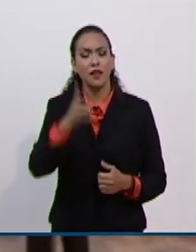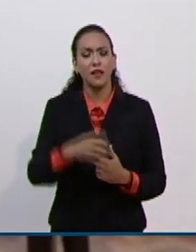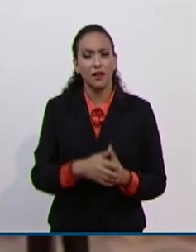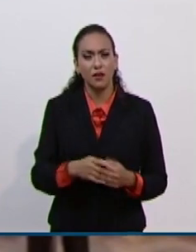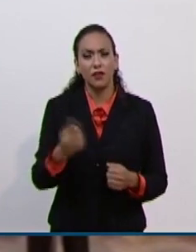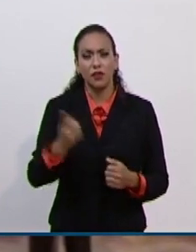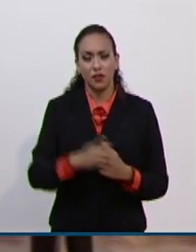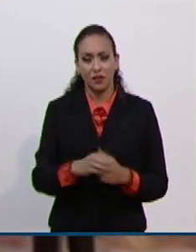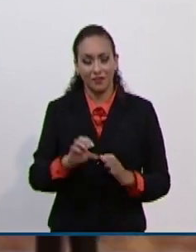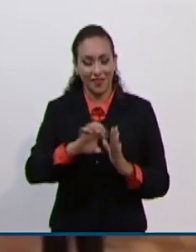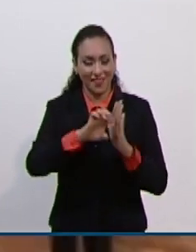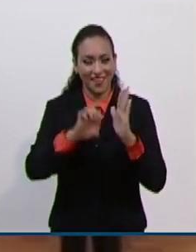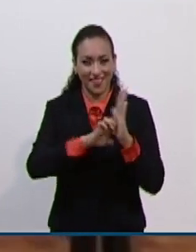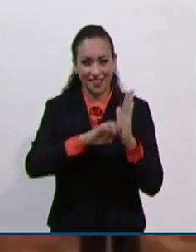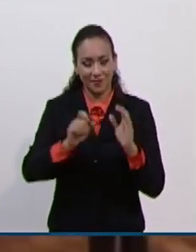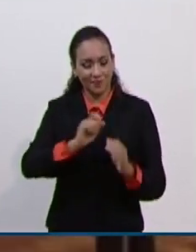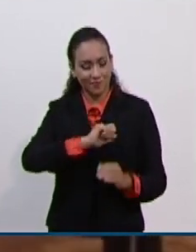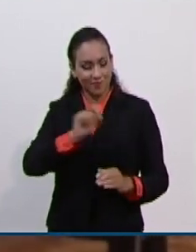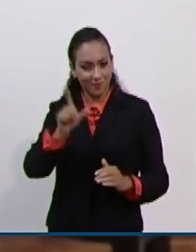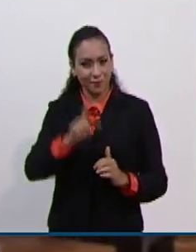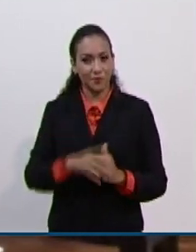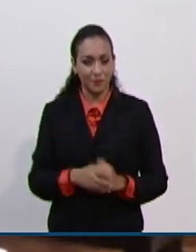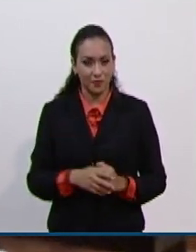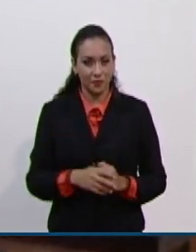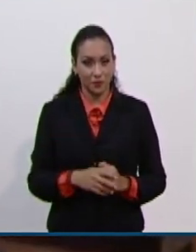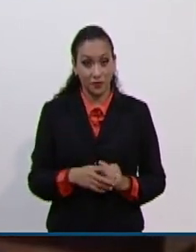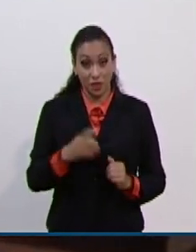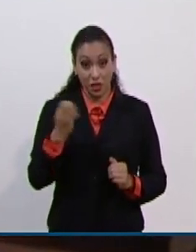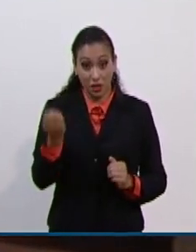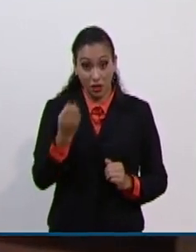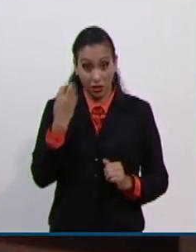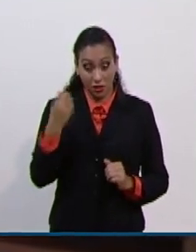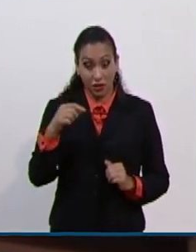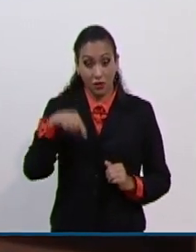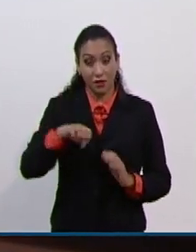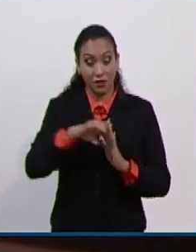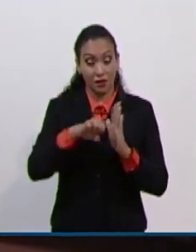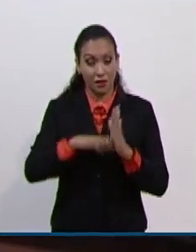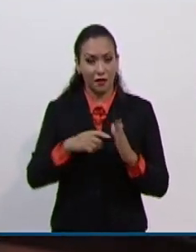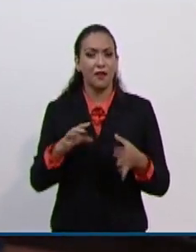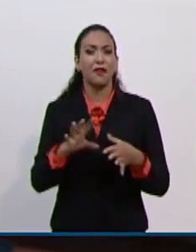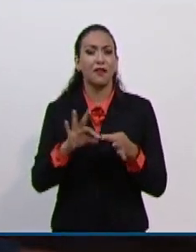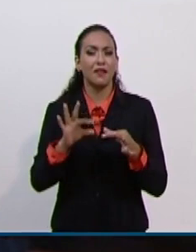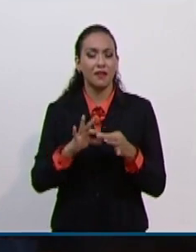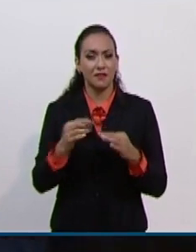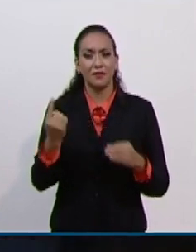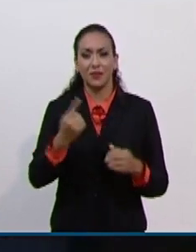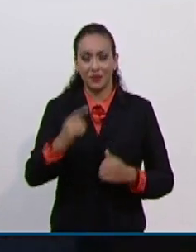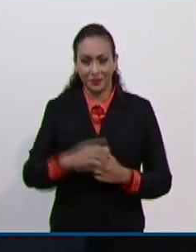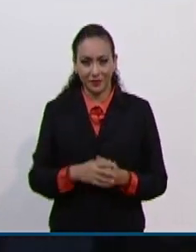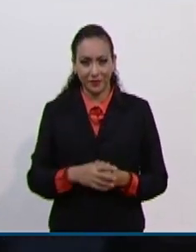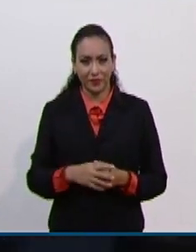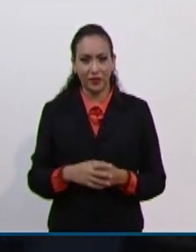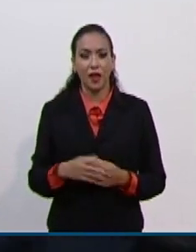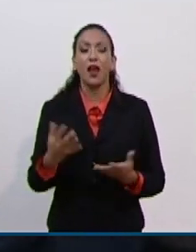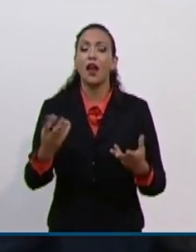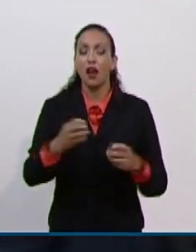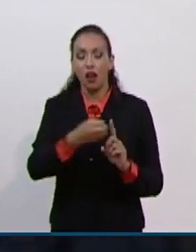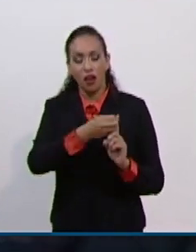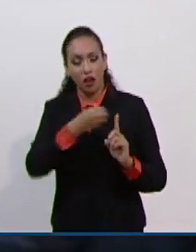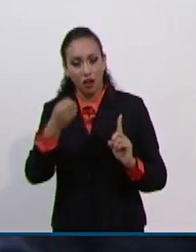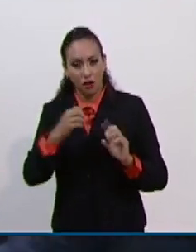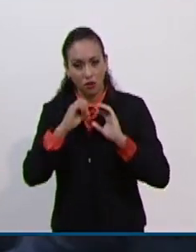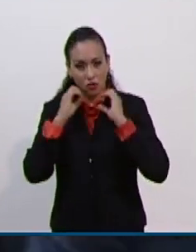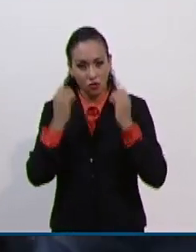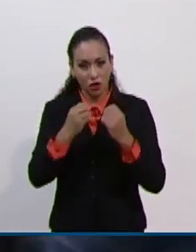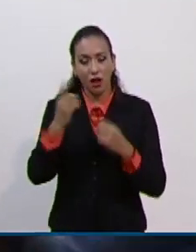de la ética profesional y sus críticas, como parte del Seminario de Ética y Legitimidad Judicial, organizado por el Centro de